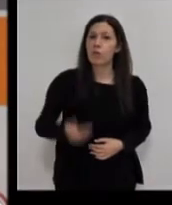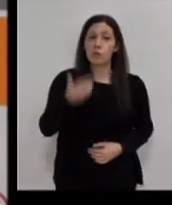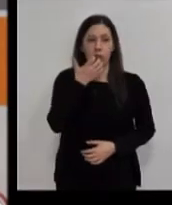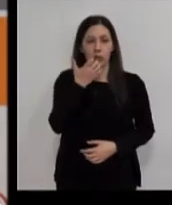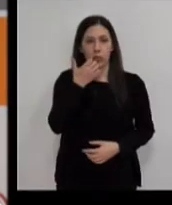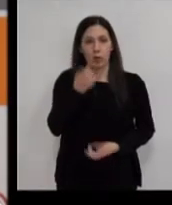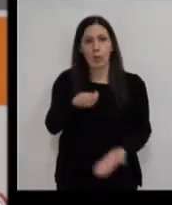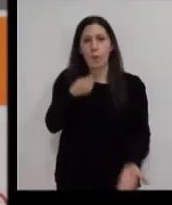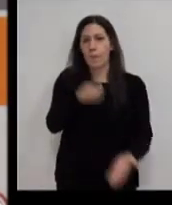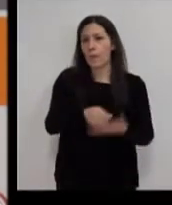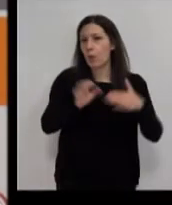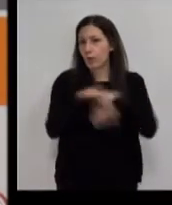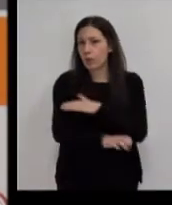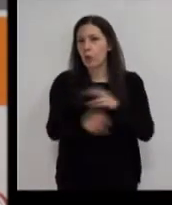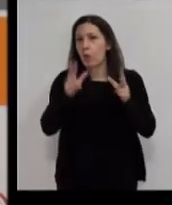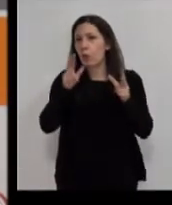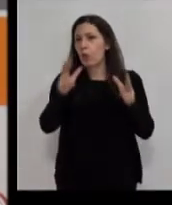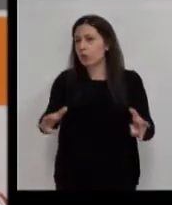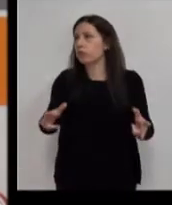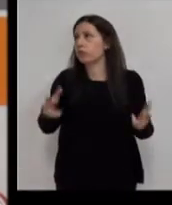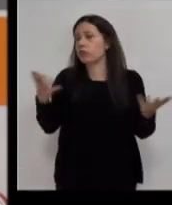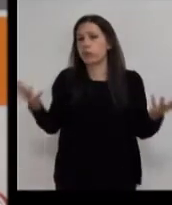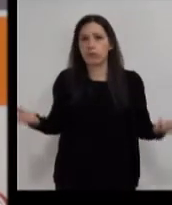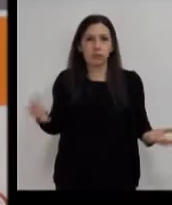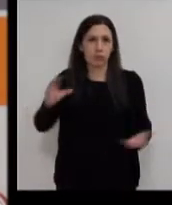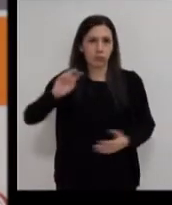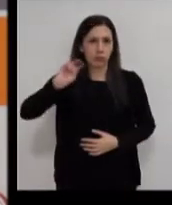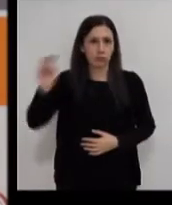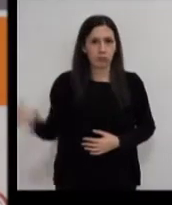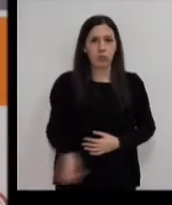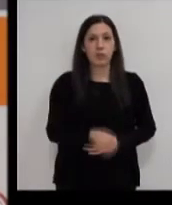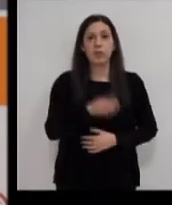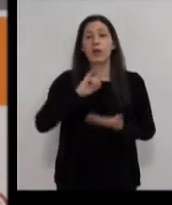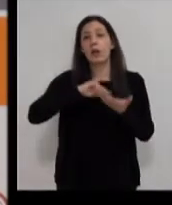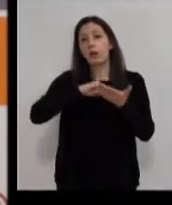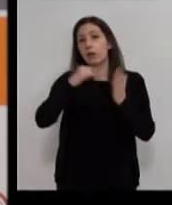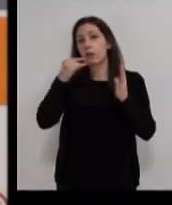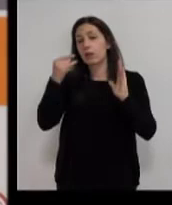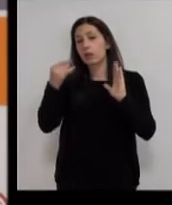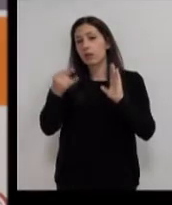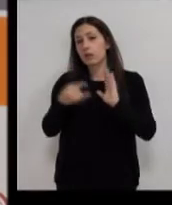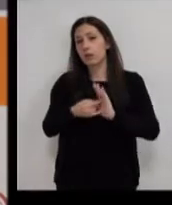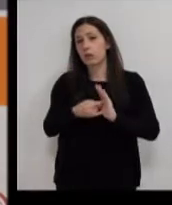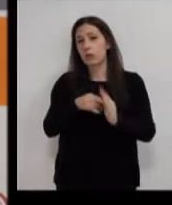que consideran es vital tanto a nivel de pago de metro, hoteles,